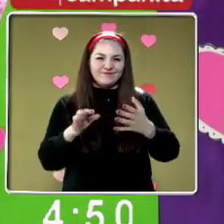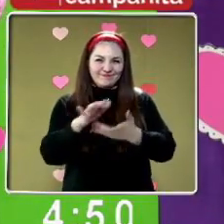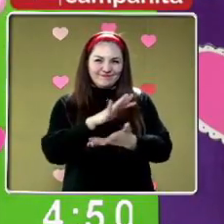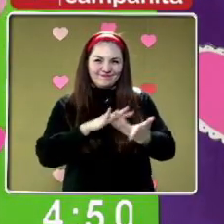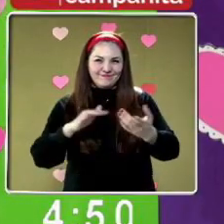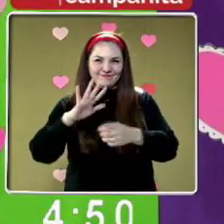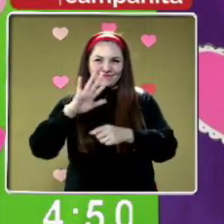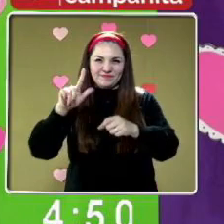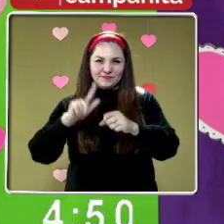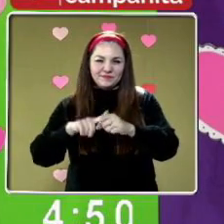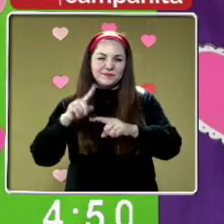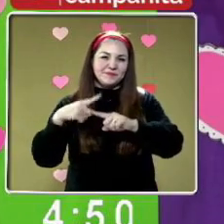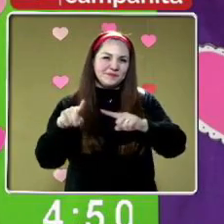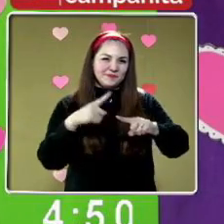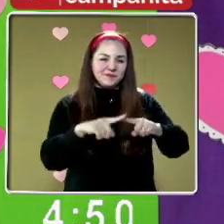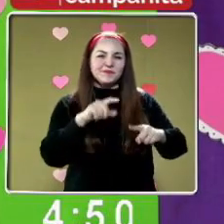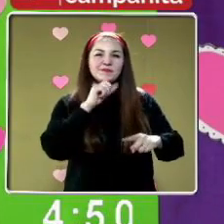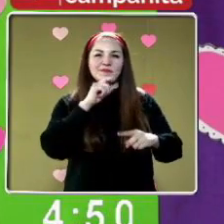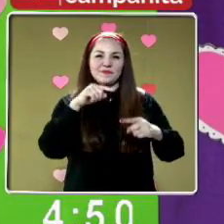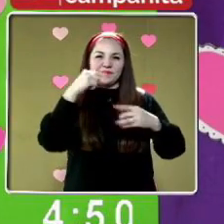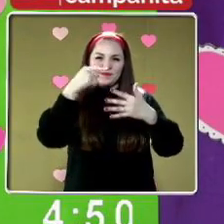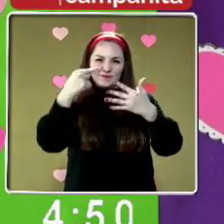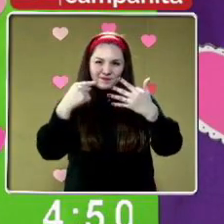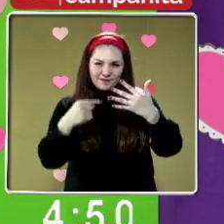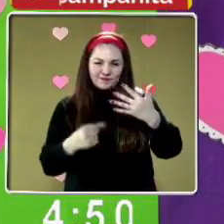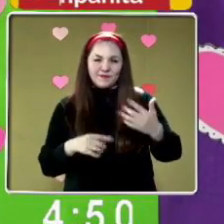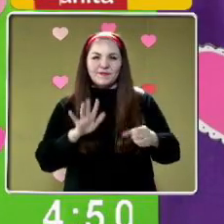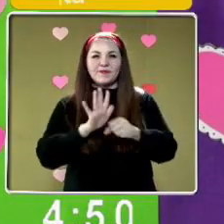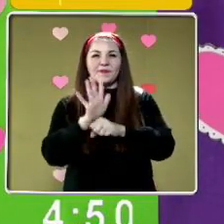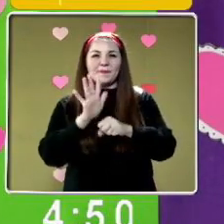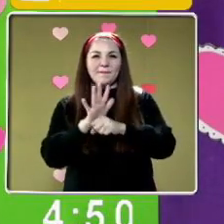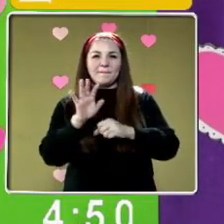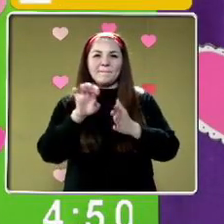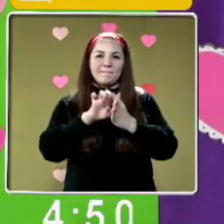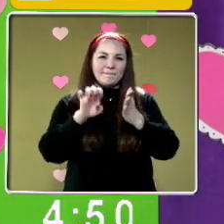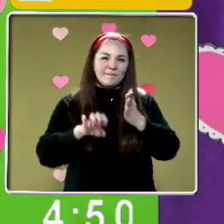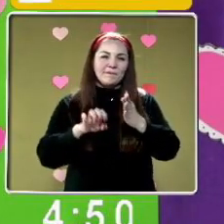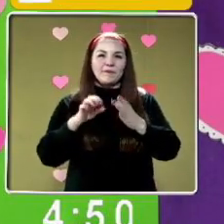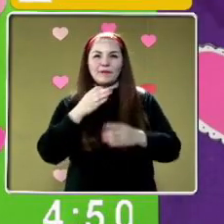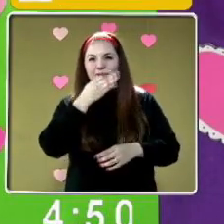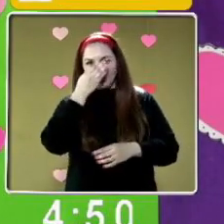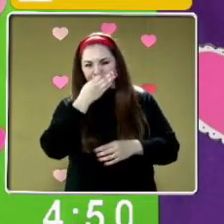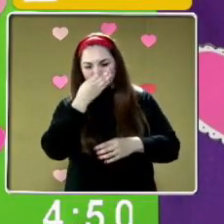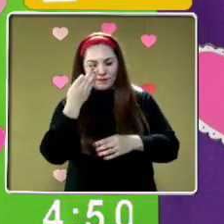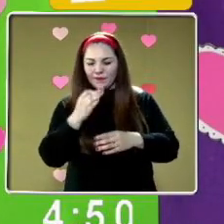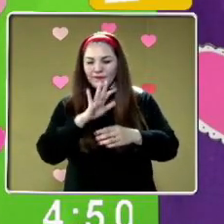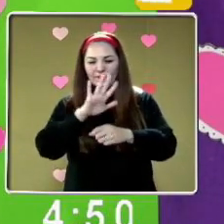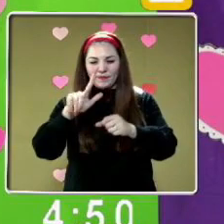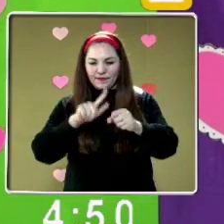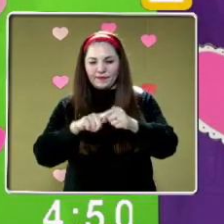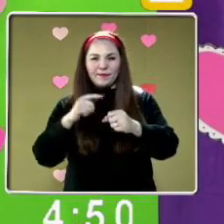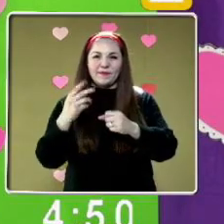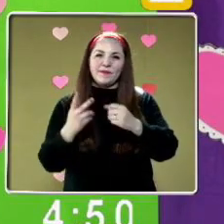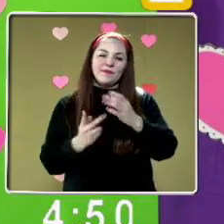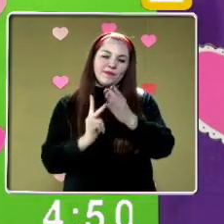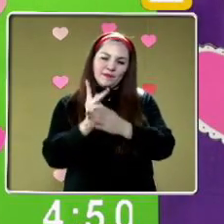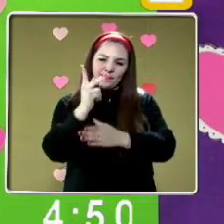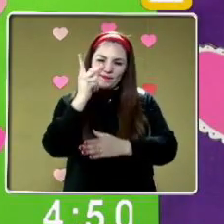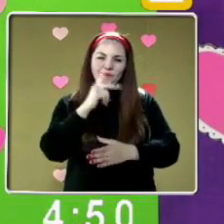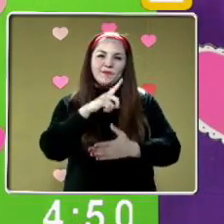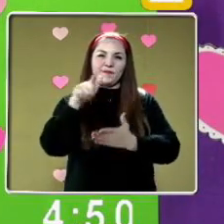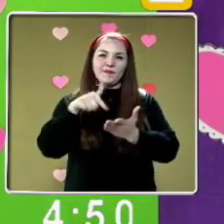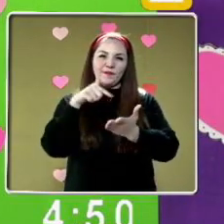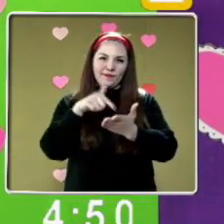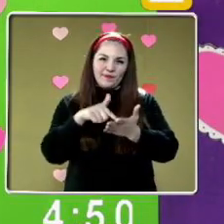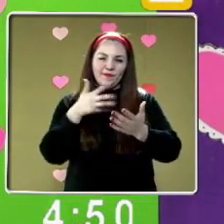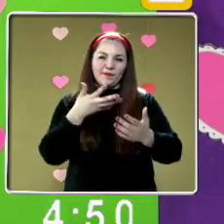vez diferentes ecosistemas y elementos que lo conforman como flora, fauna y el lugar donde se encuentran o alguna